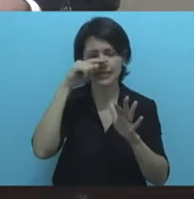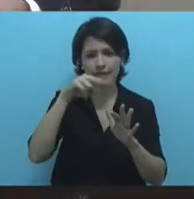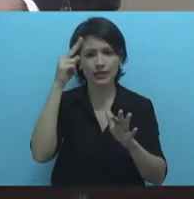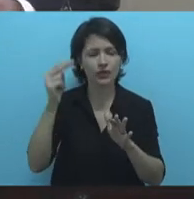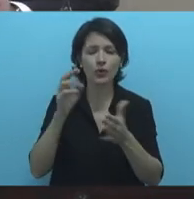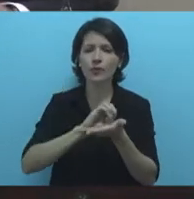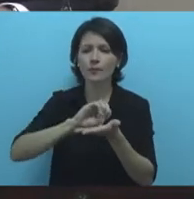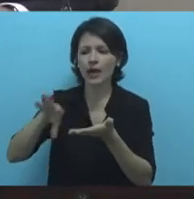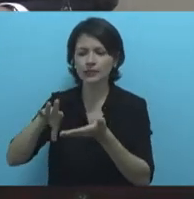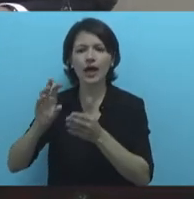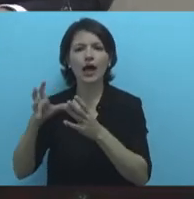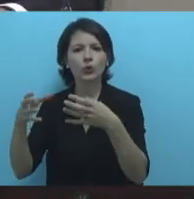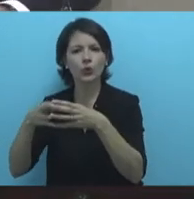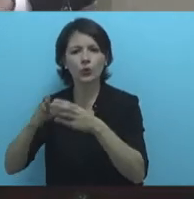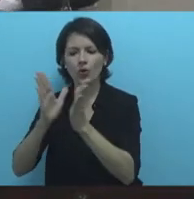asuntos constitucionales